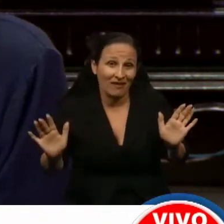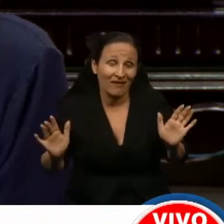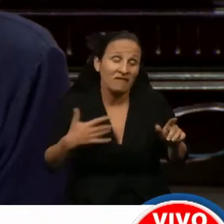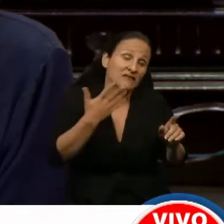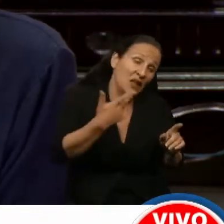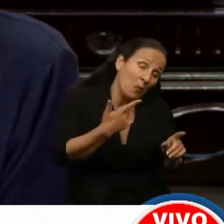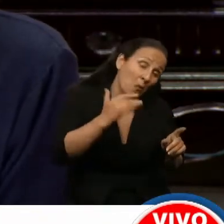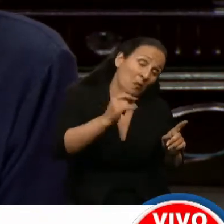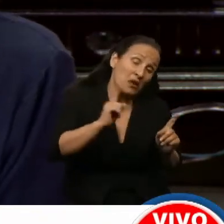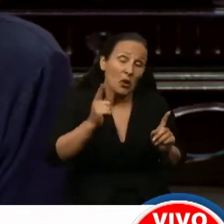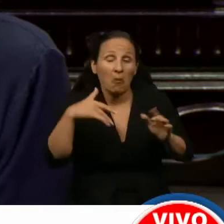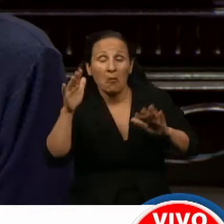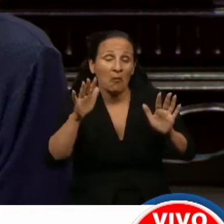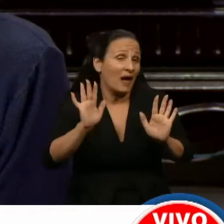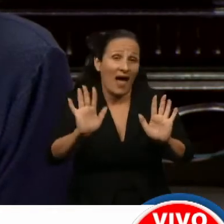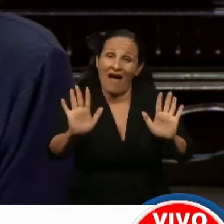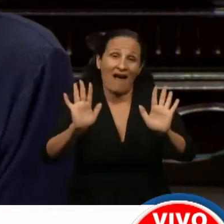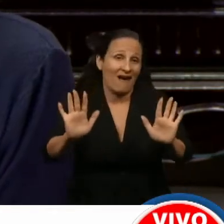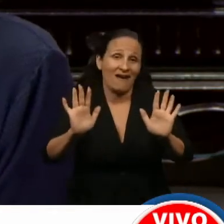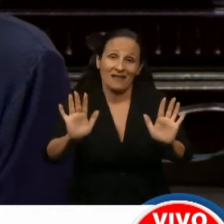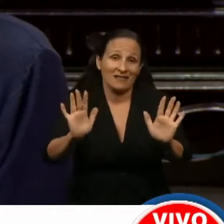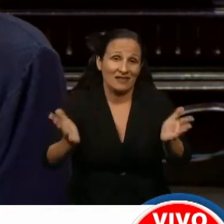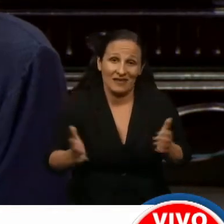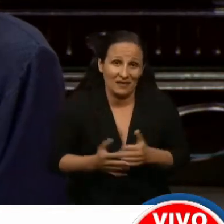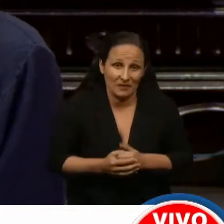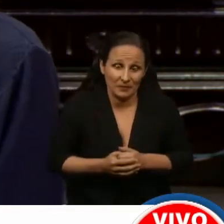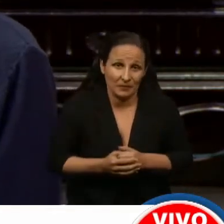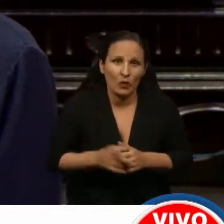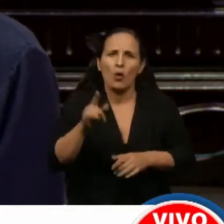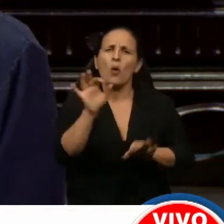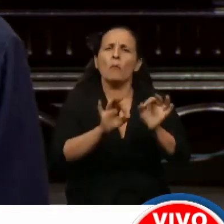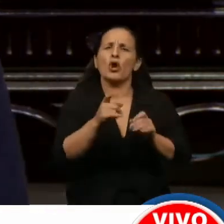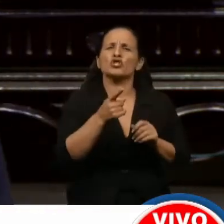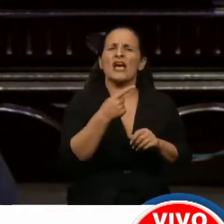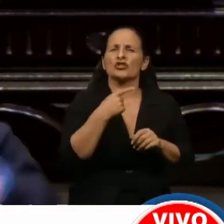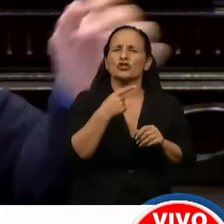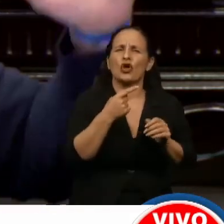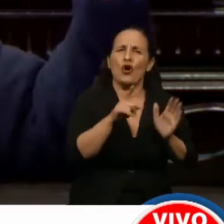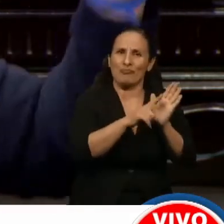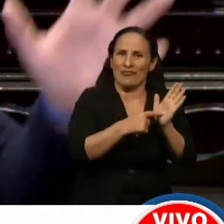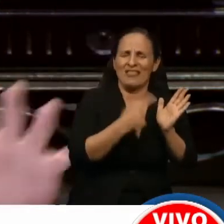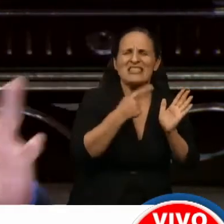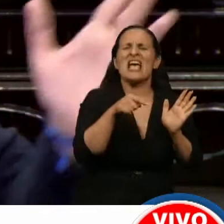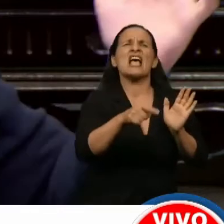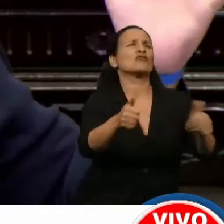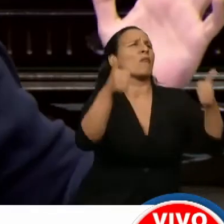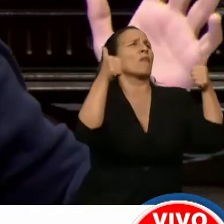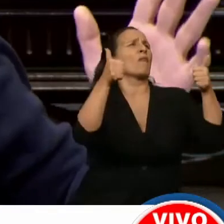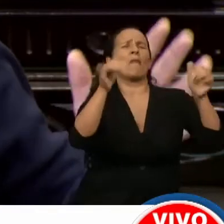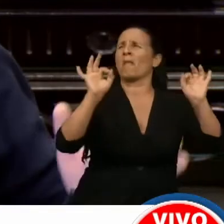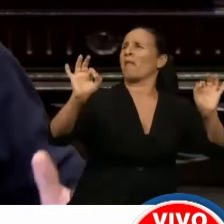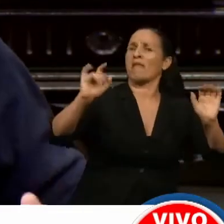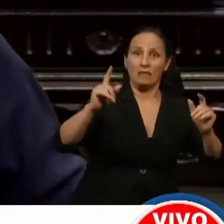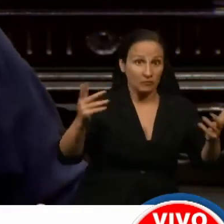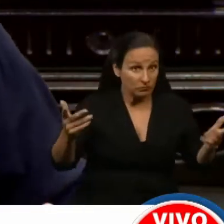creo que este proyecto, que alguien decía, esto no es la panacea, esto no es la felicidad, claro que no.